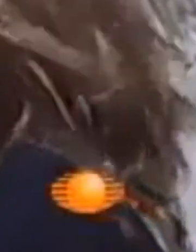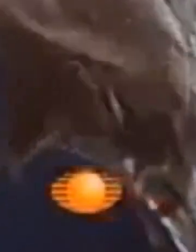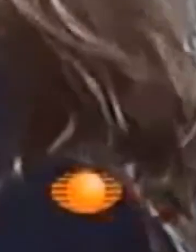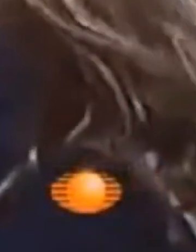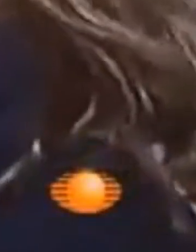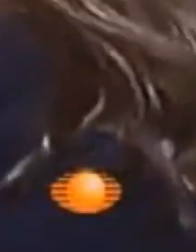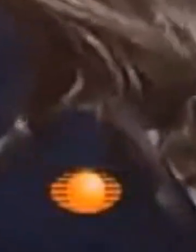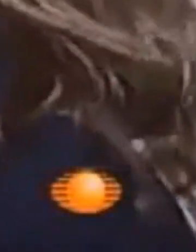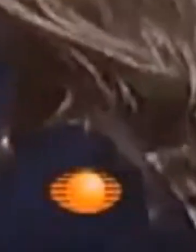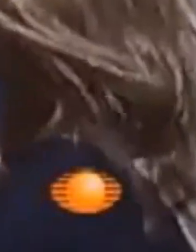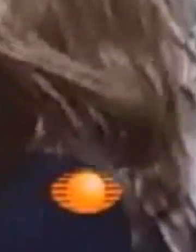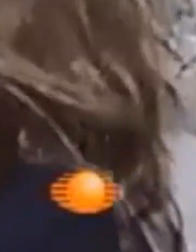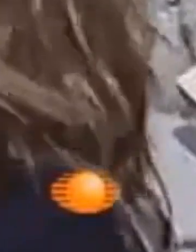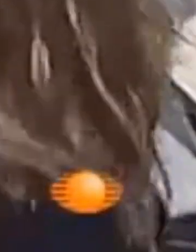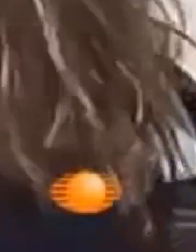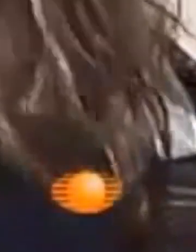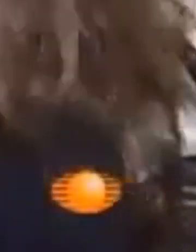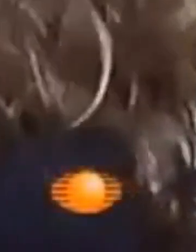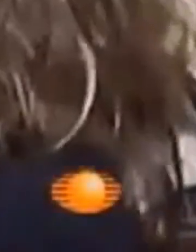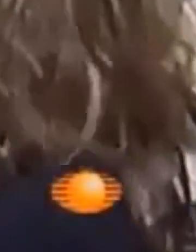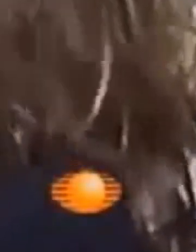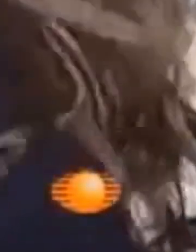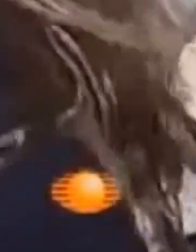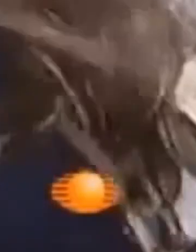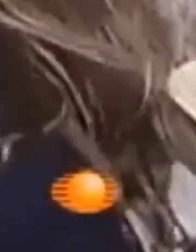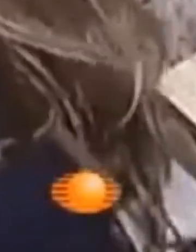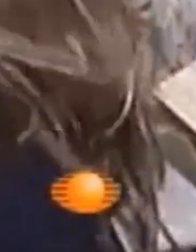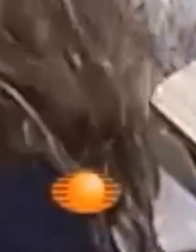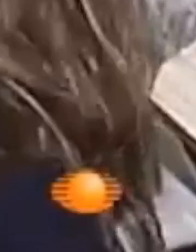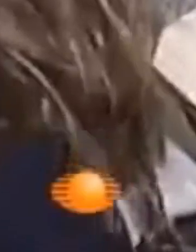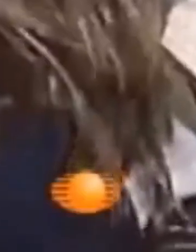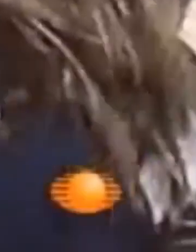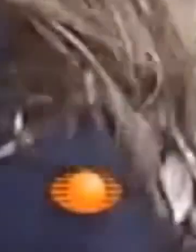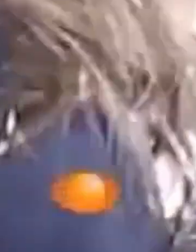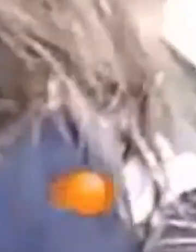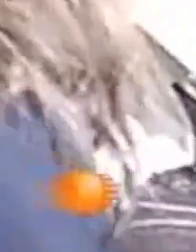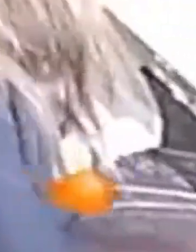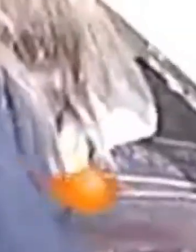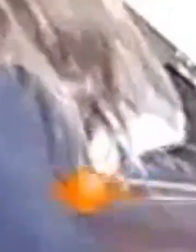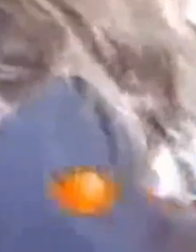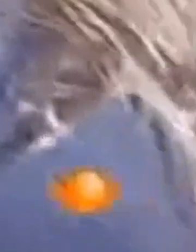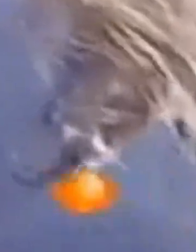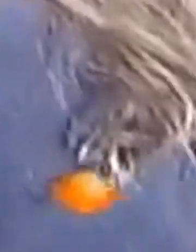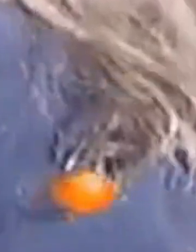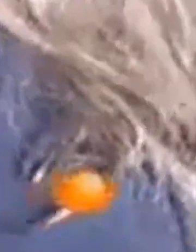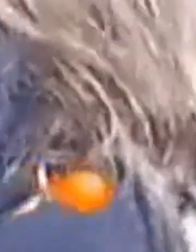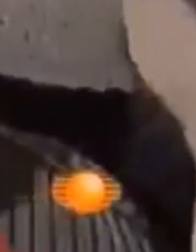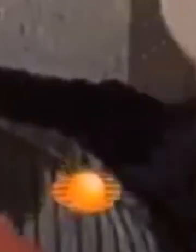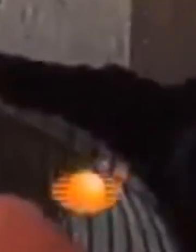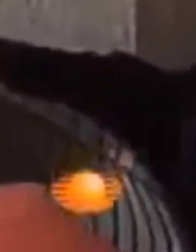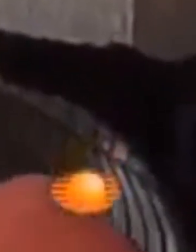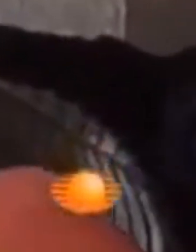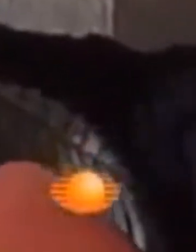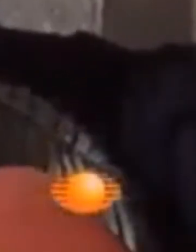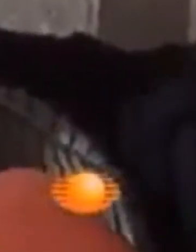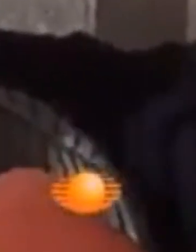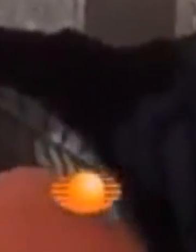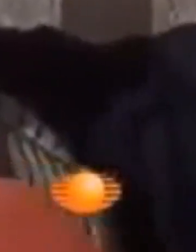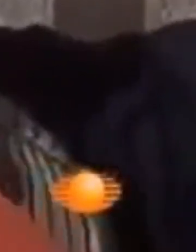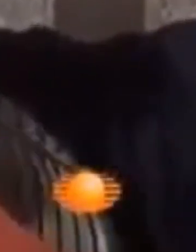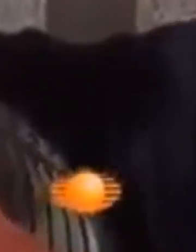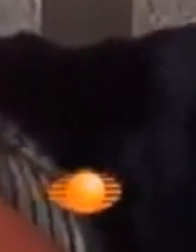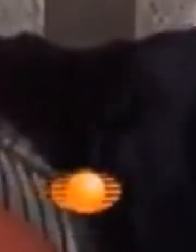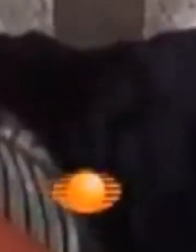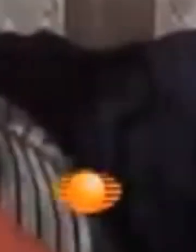secuestrar. No, no lo sabía. Al lado de usted. No, no lo sabía. No, no lo sabía. No, no lo sabía. Yo no ordené nada, señora. A mí